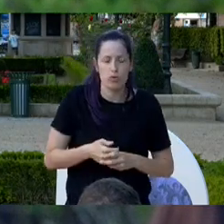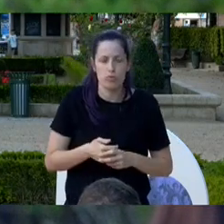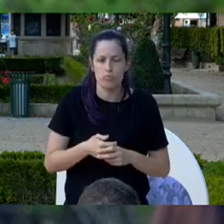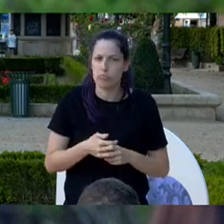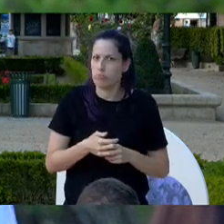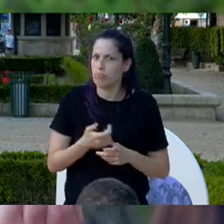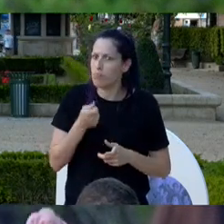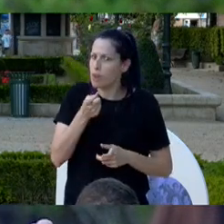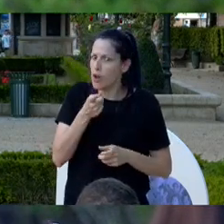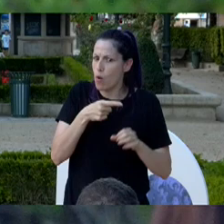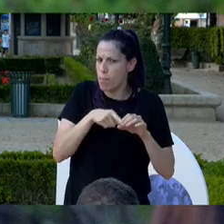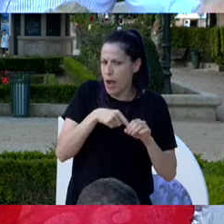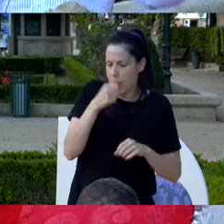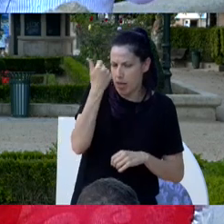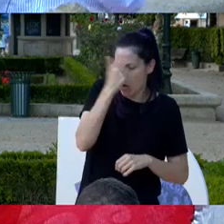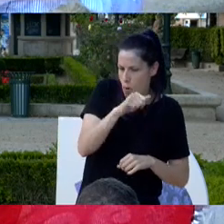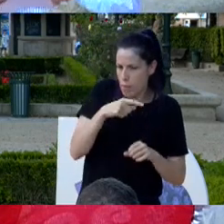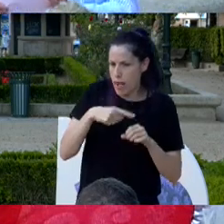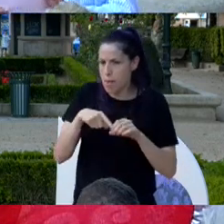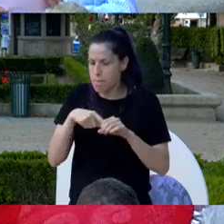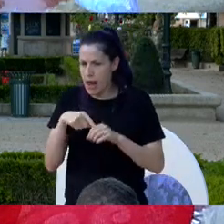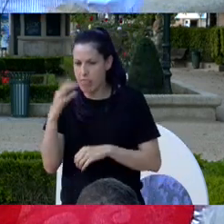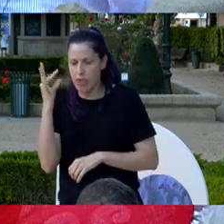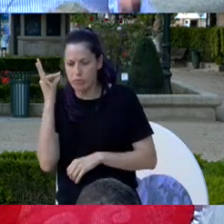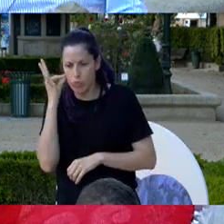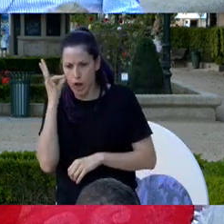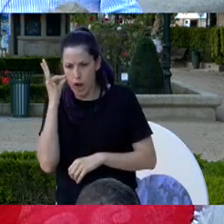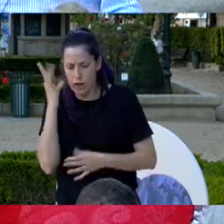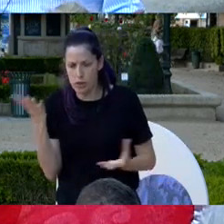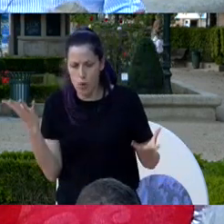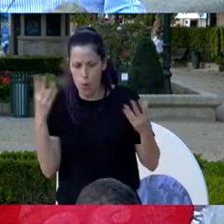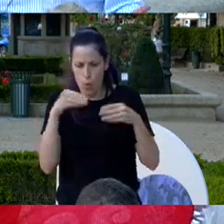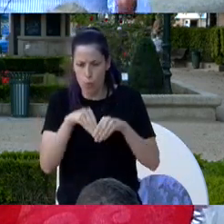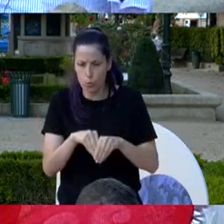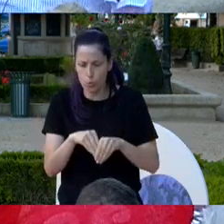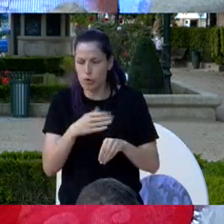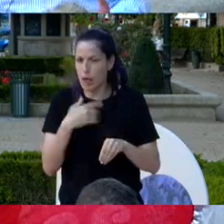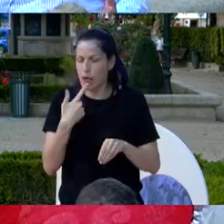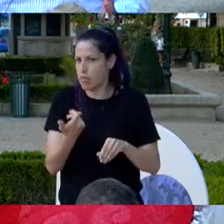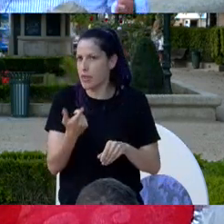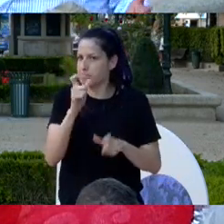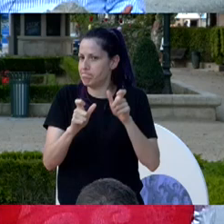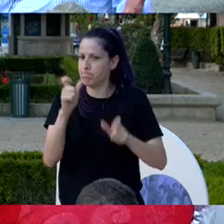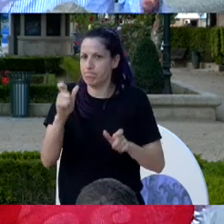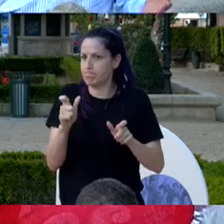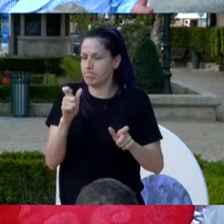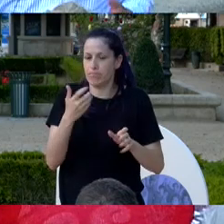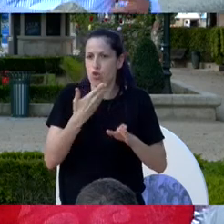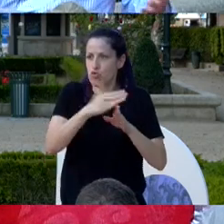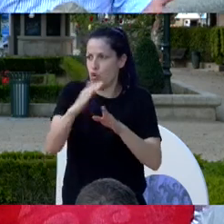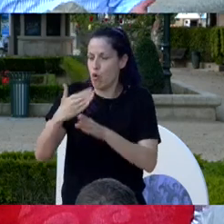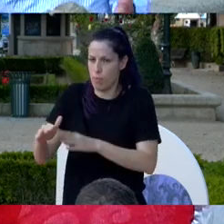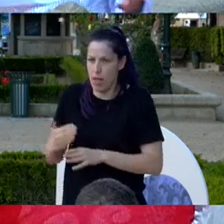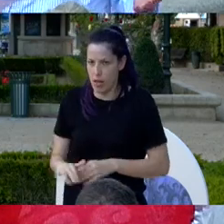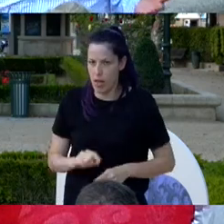había plazas de homes e plazas de mulleres, unifican as dúas escolas, sobra xente, e, lógicamente, os